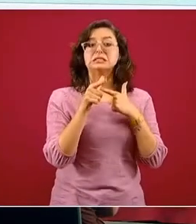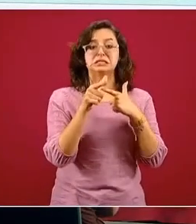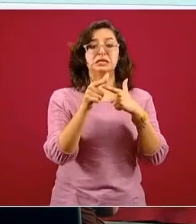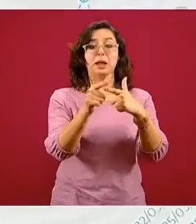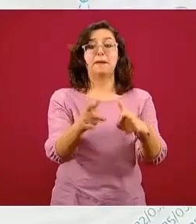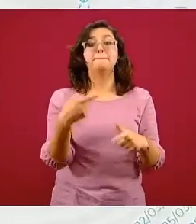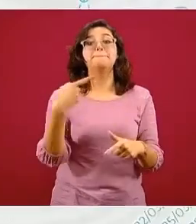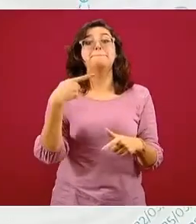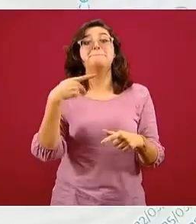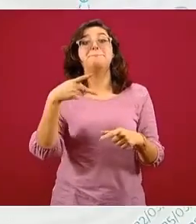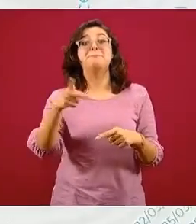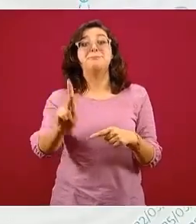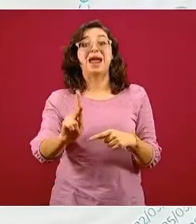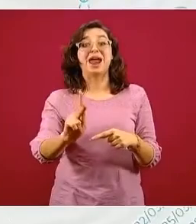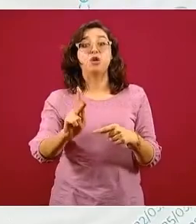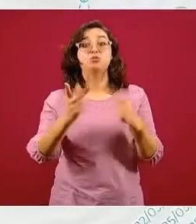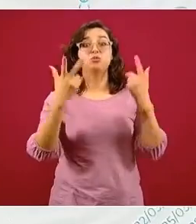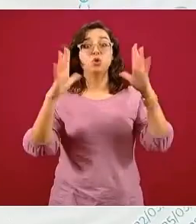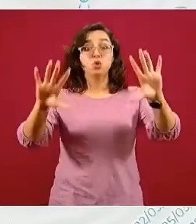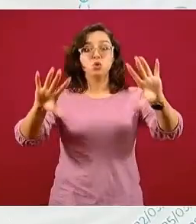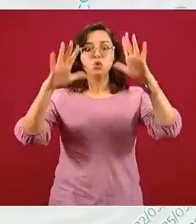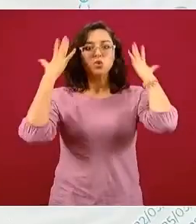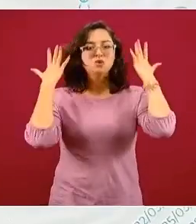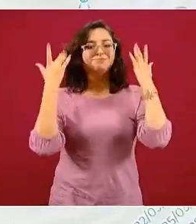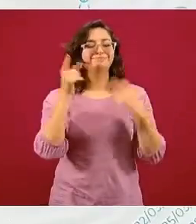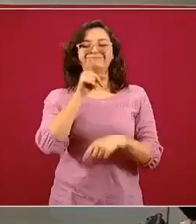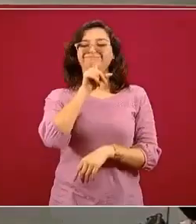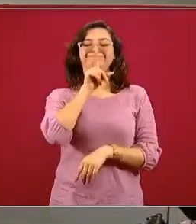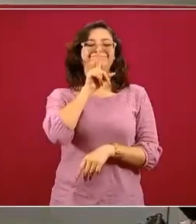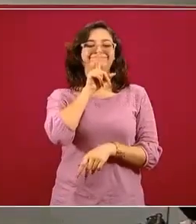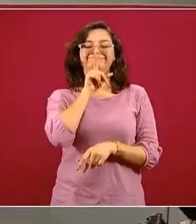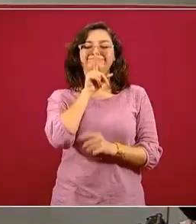a que van ocurriendo esos contagios y se presentan esos casos,